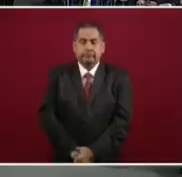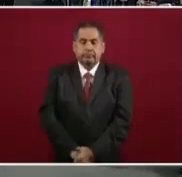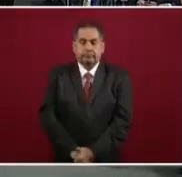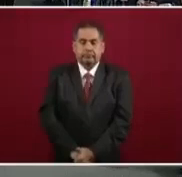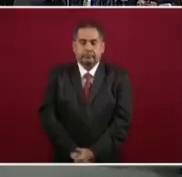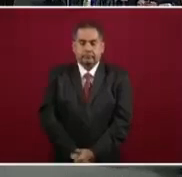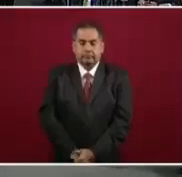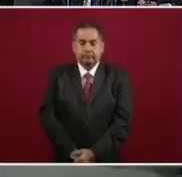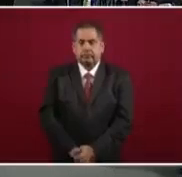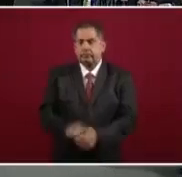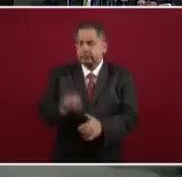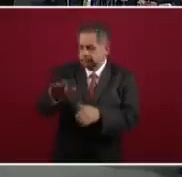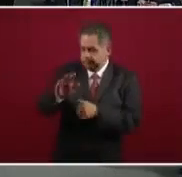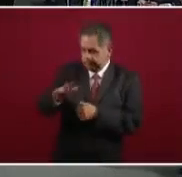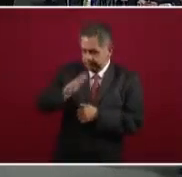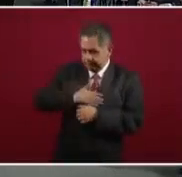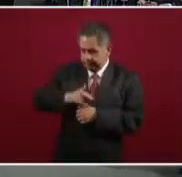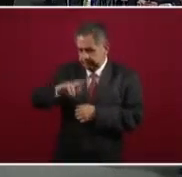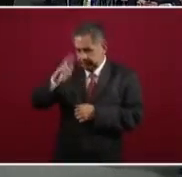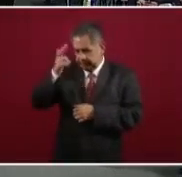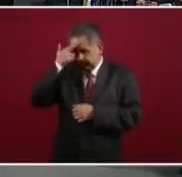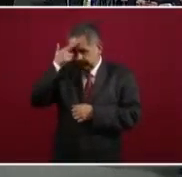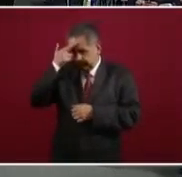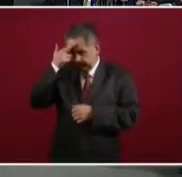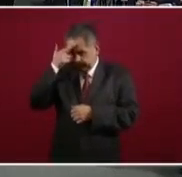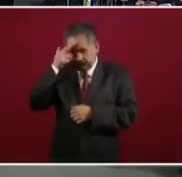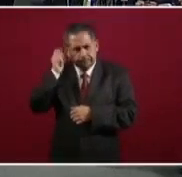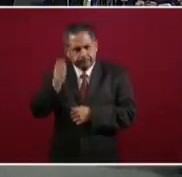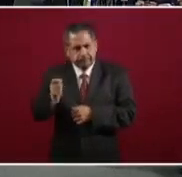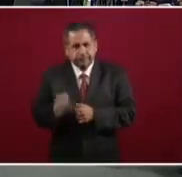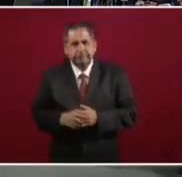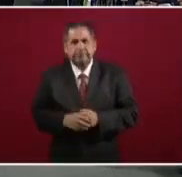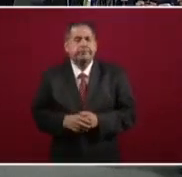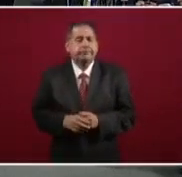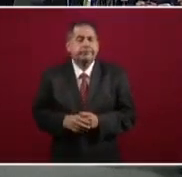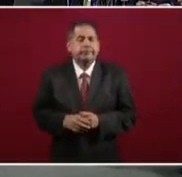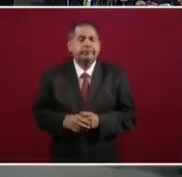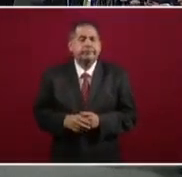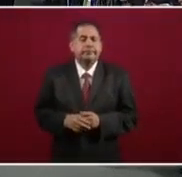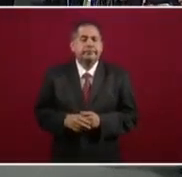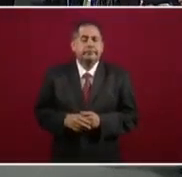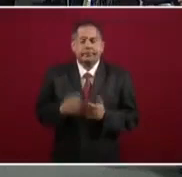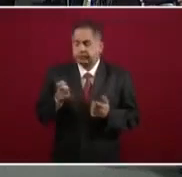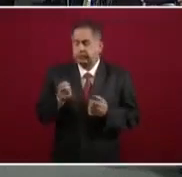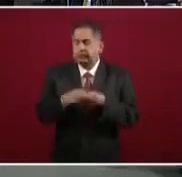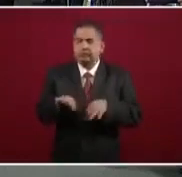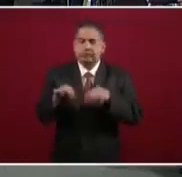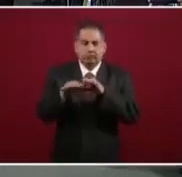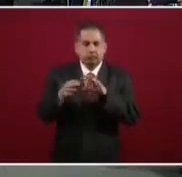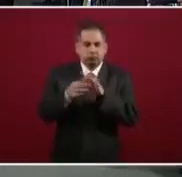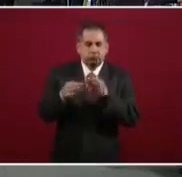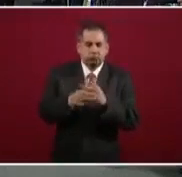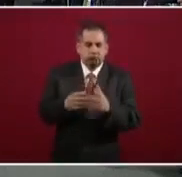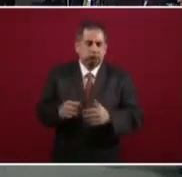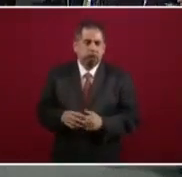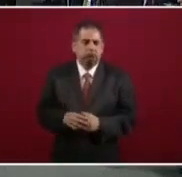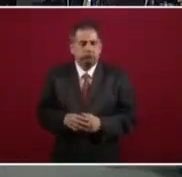pero yo recuerdo que esté pero eso es importante